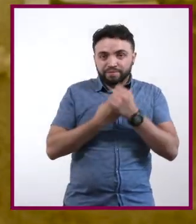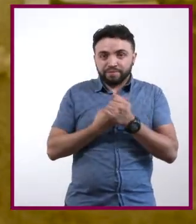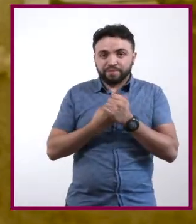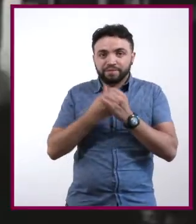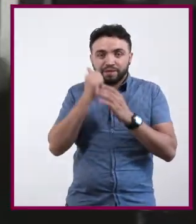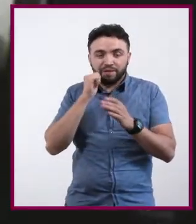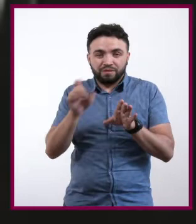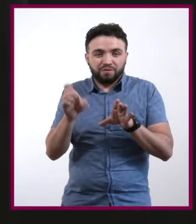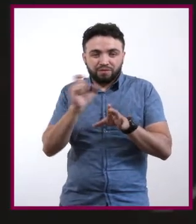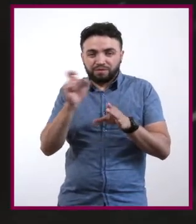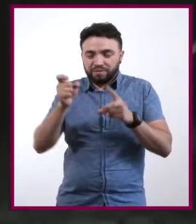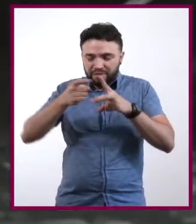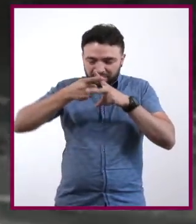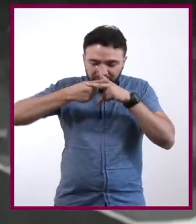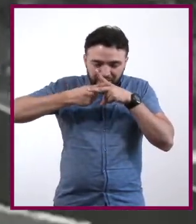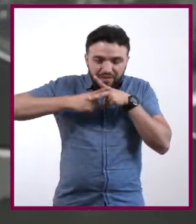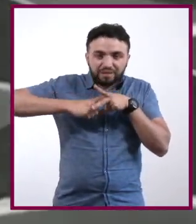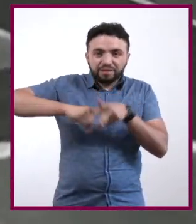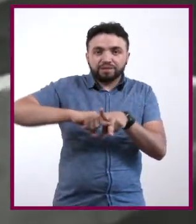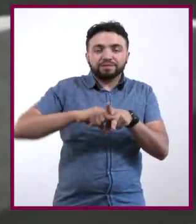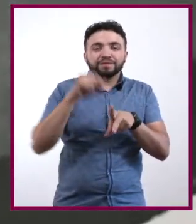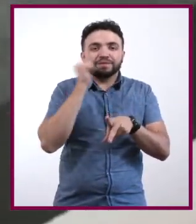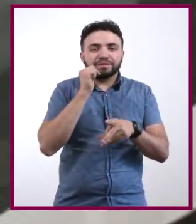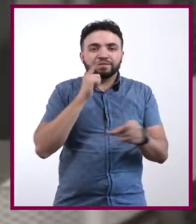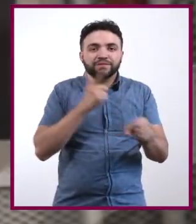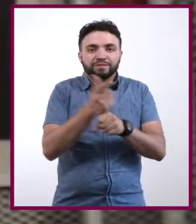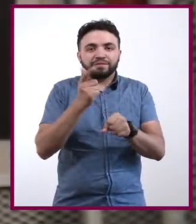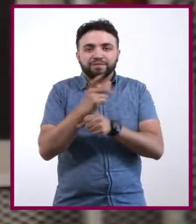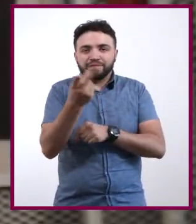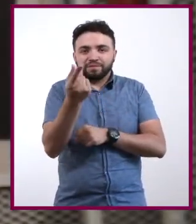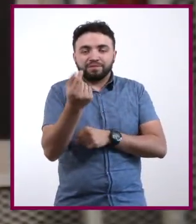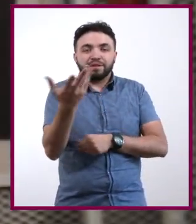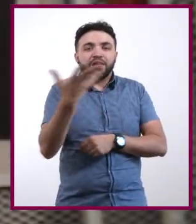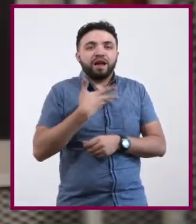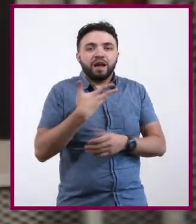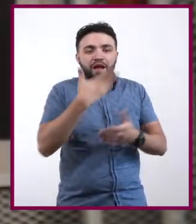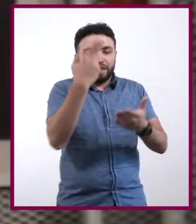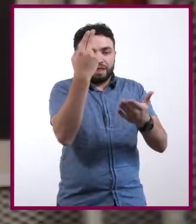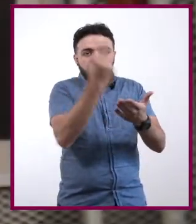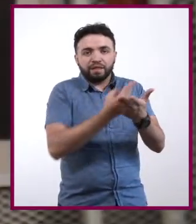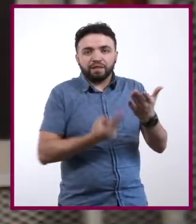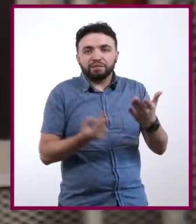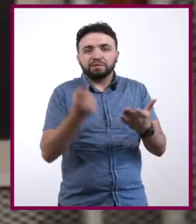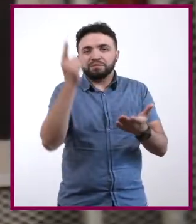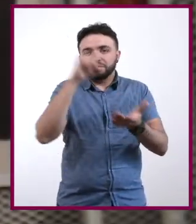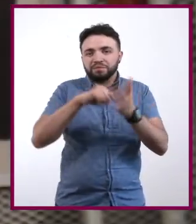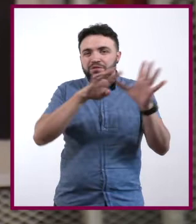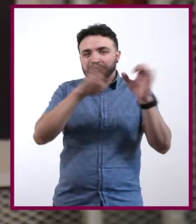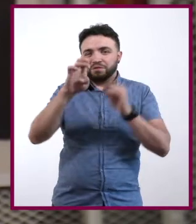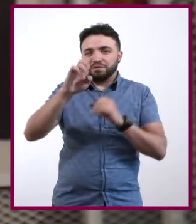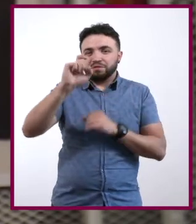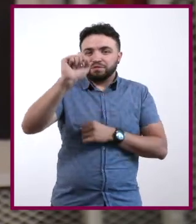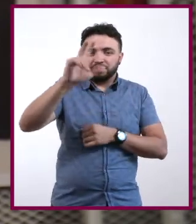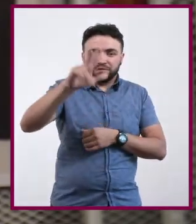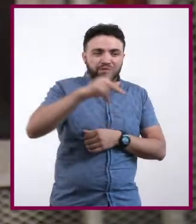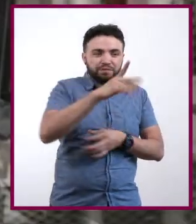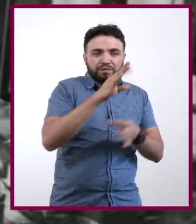desde el principio, vamos a encontrar perros. Hay un dibujo fechado en 1928 que es